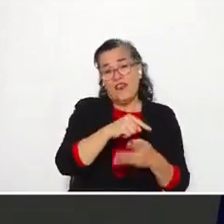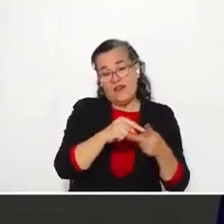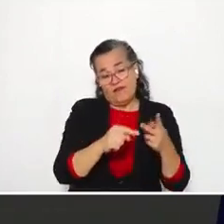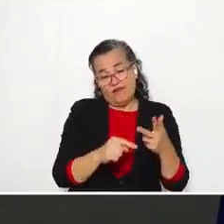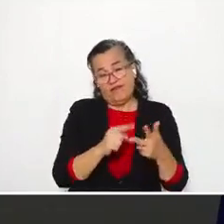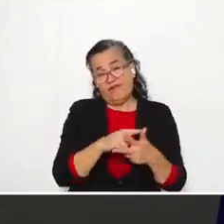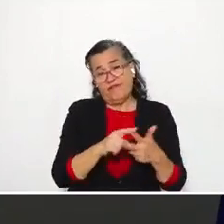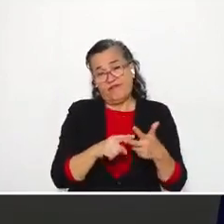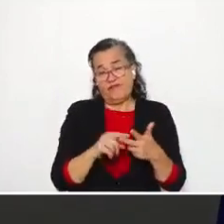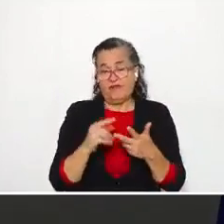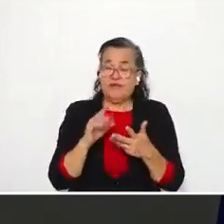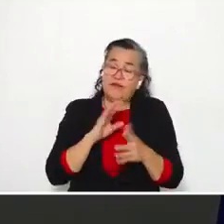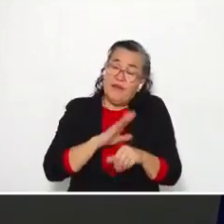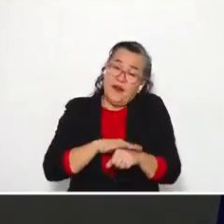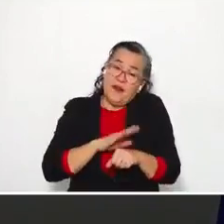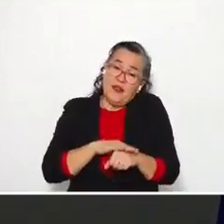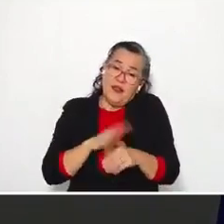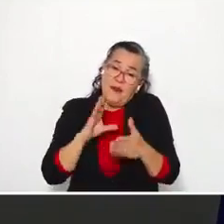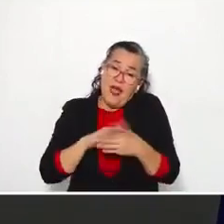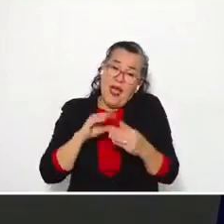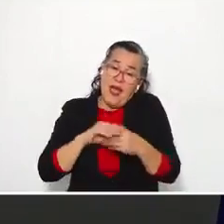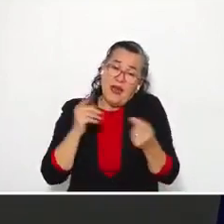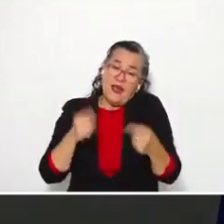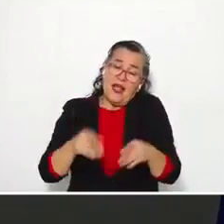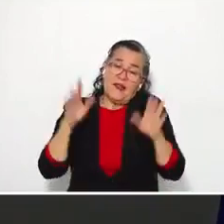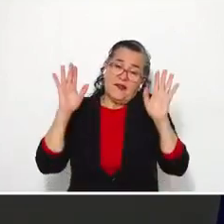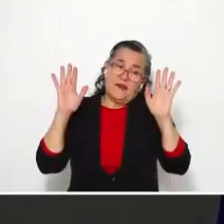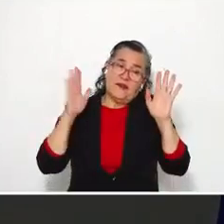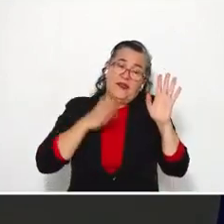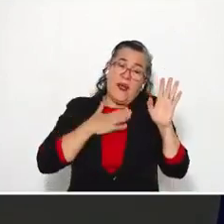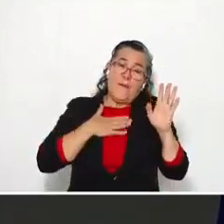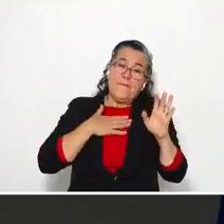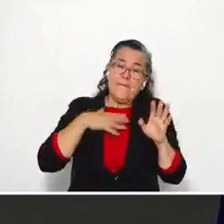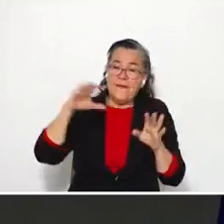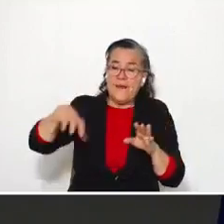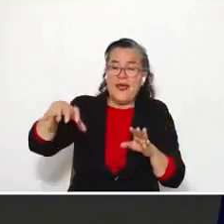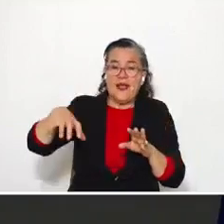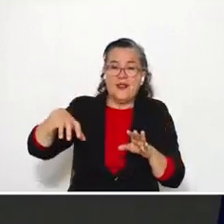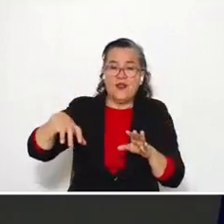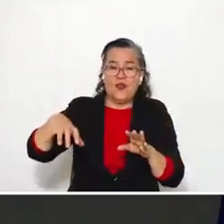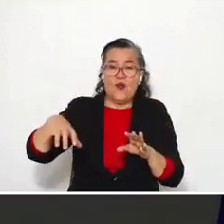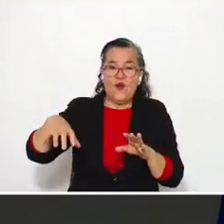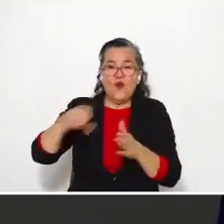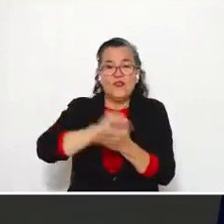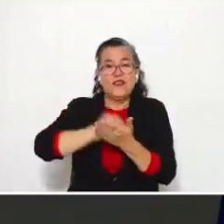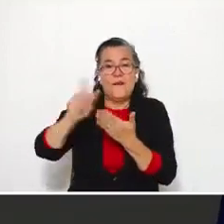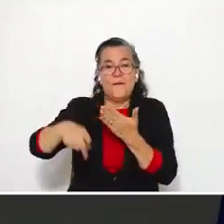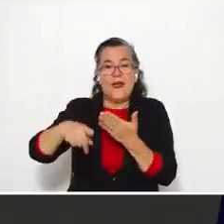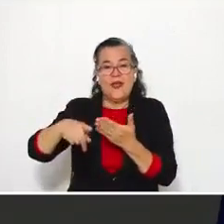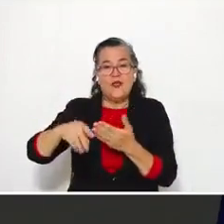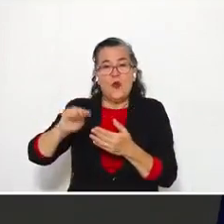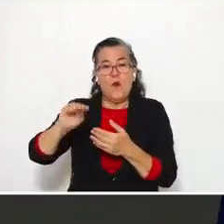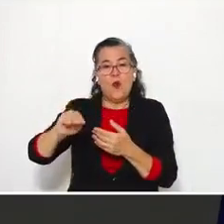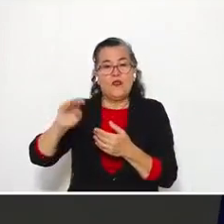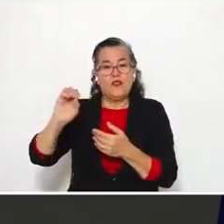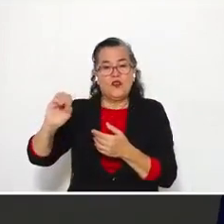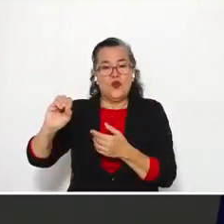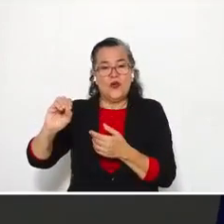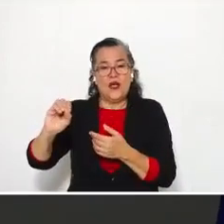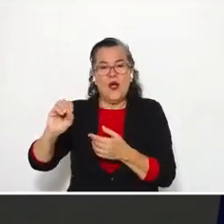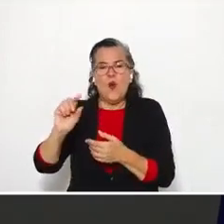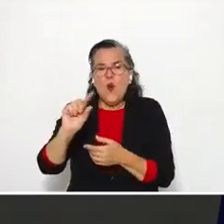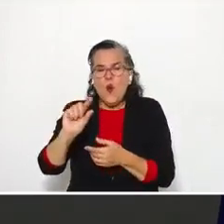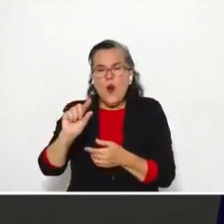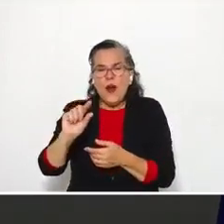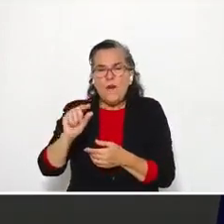Recientemente, permítame esta anécdota, en mi cantón, Montes de Oca, se repartió una pequeña hoja de